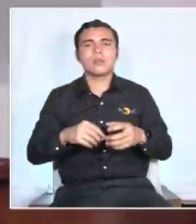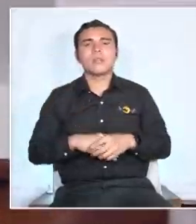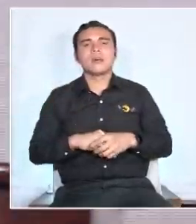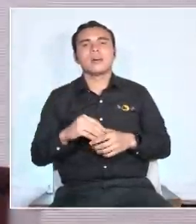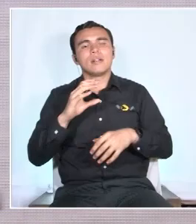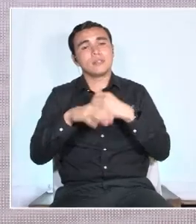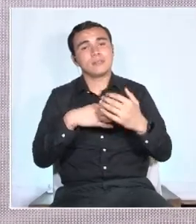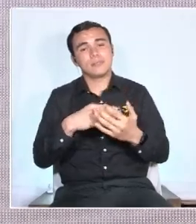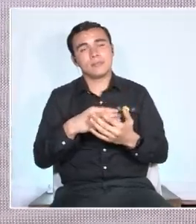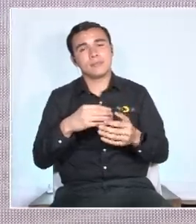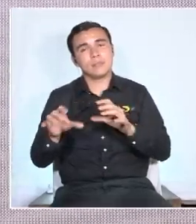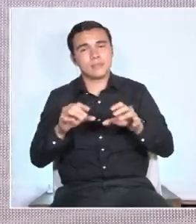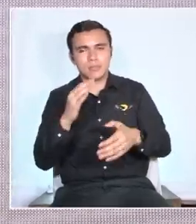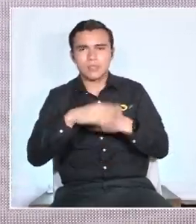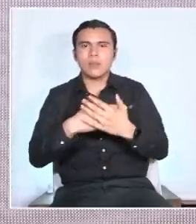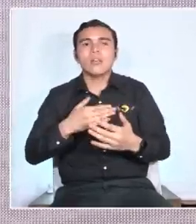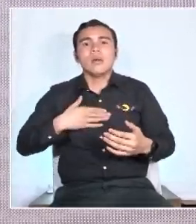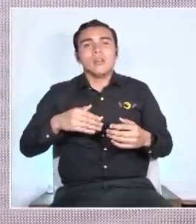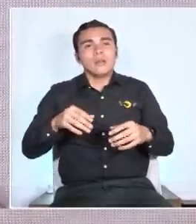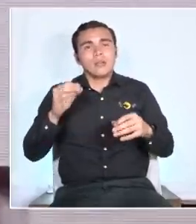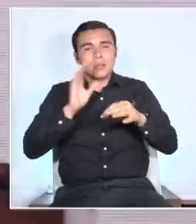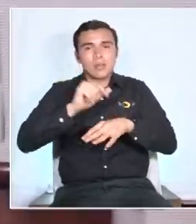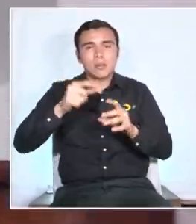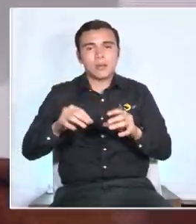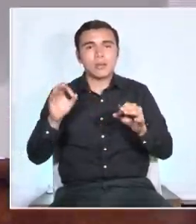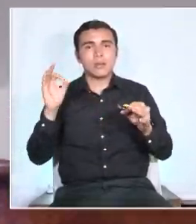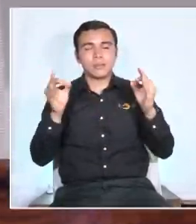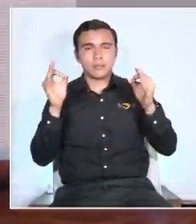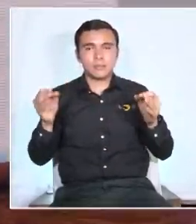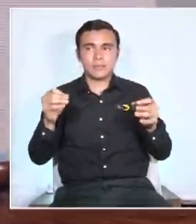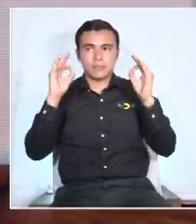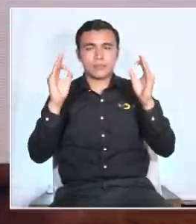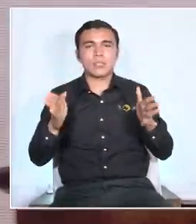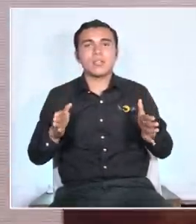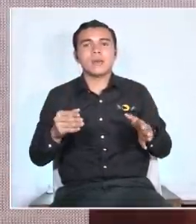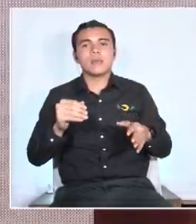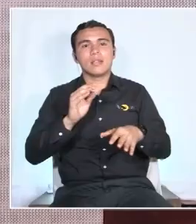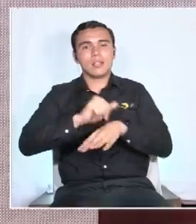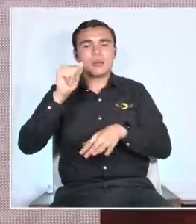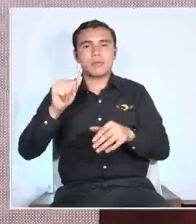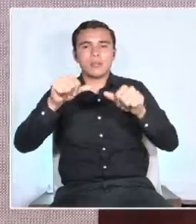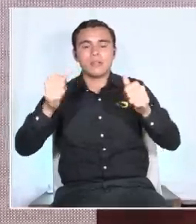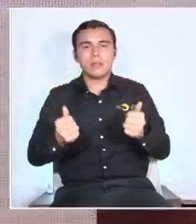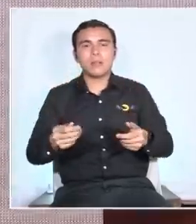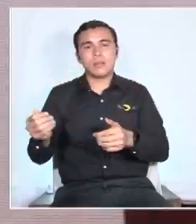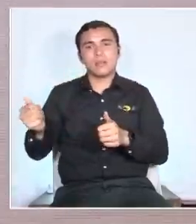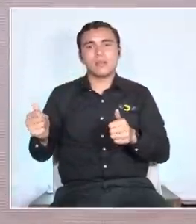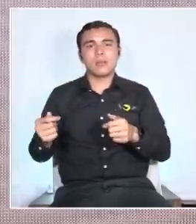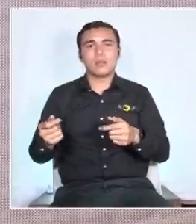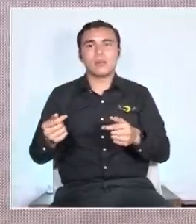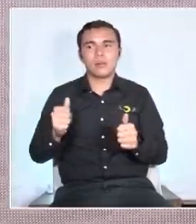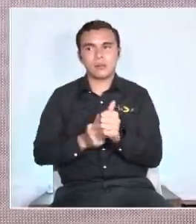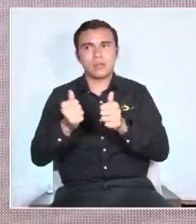todo. Pero cuando Dios me llama a pastorear y hago el llamado al altar, y pasa una mujer que se me